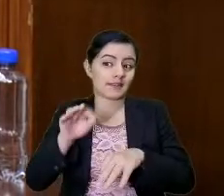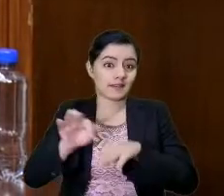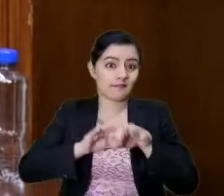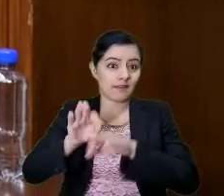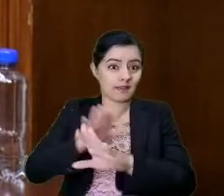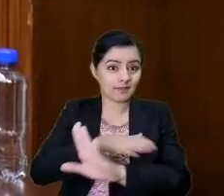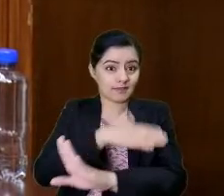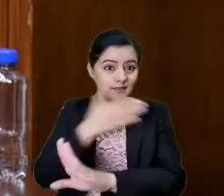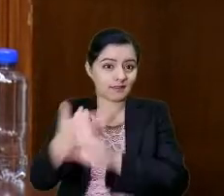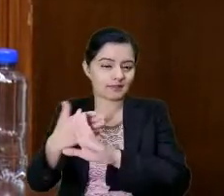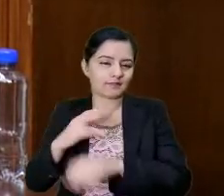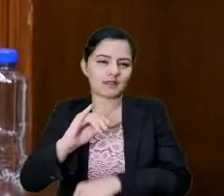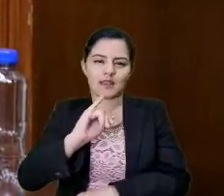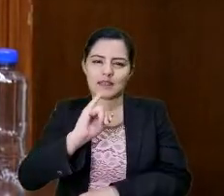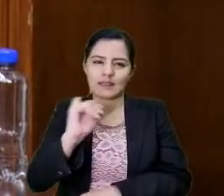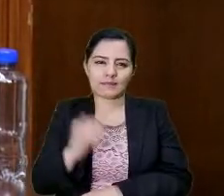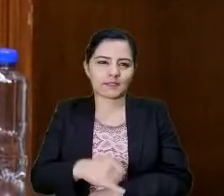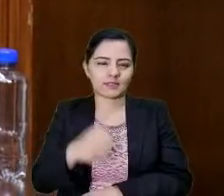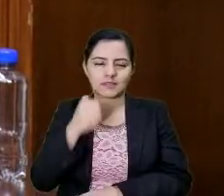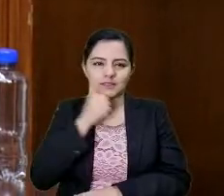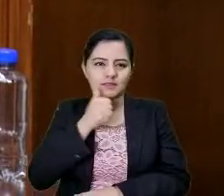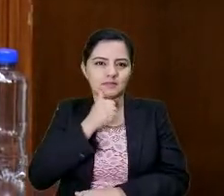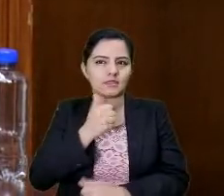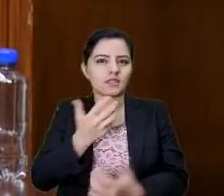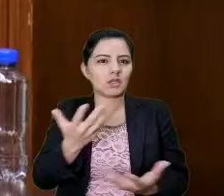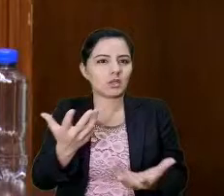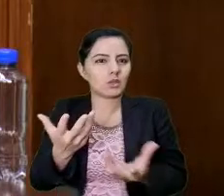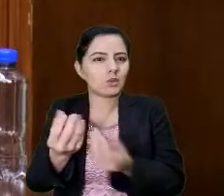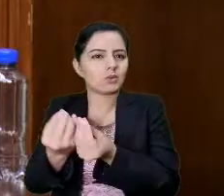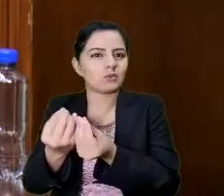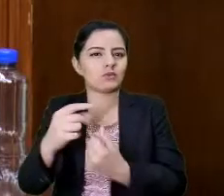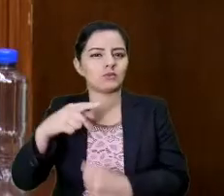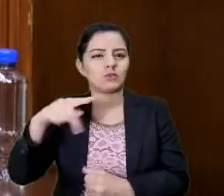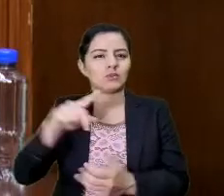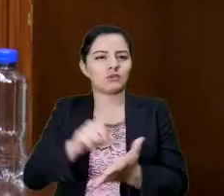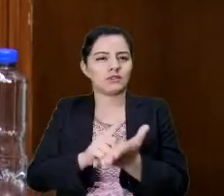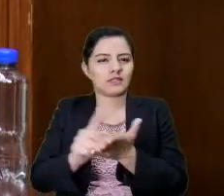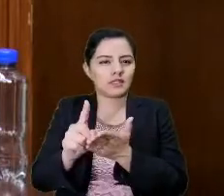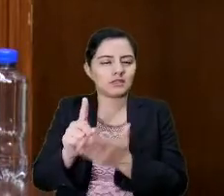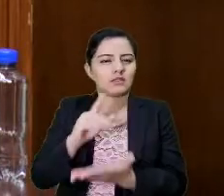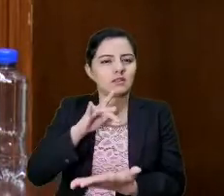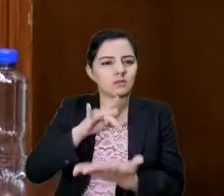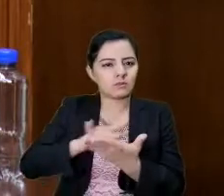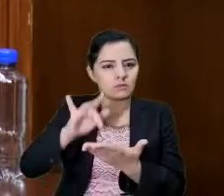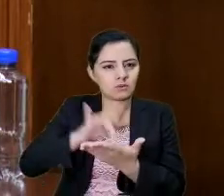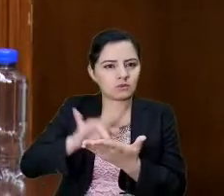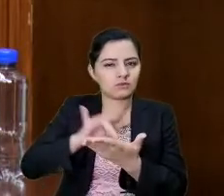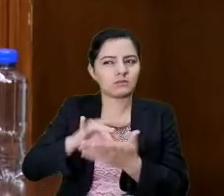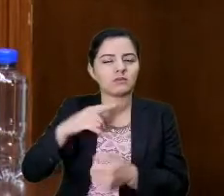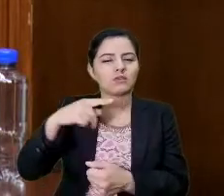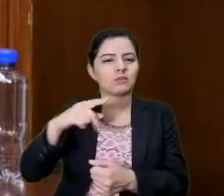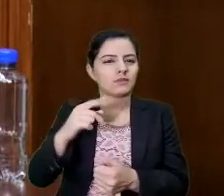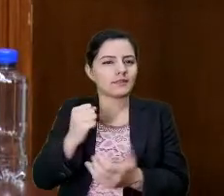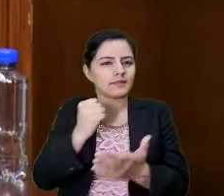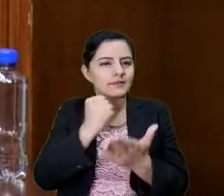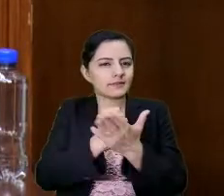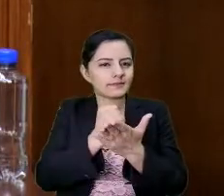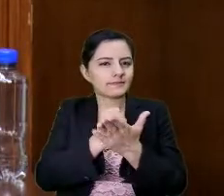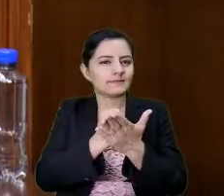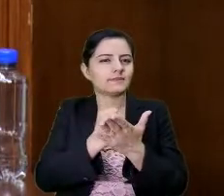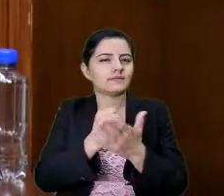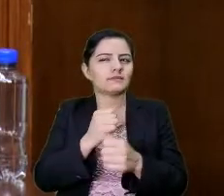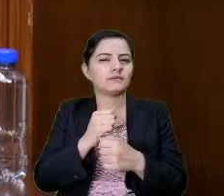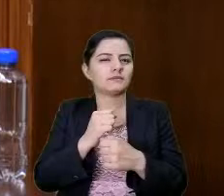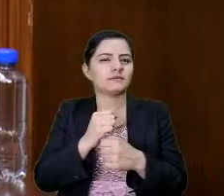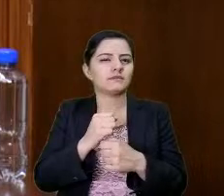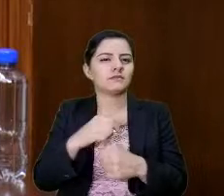los acompañará fortaleciendo sus derechos y apoyando las causas justas, dignas las causas justas y dignas